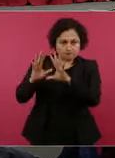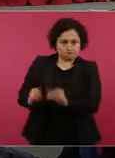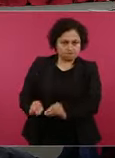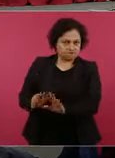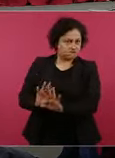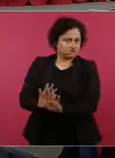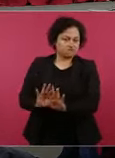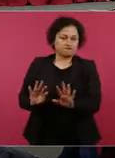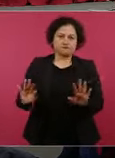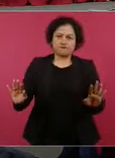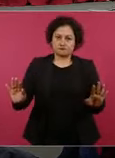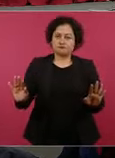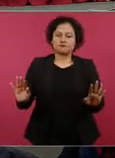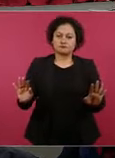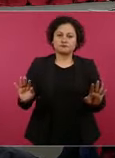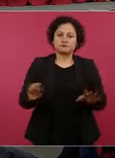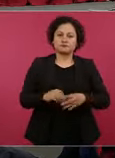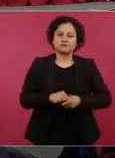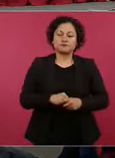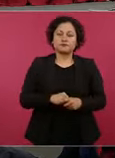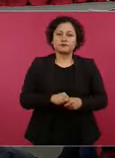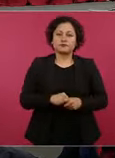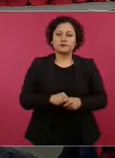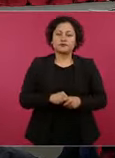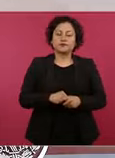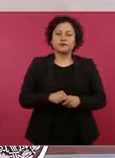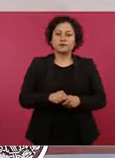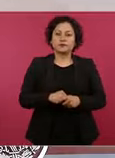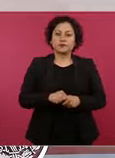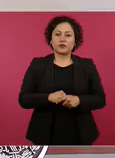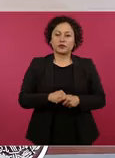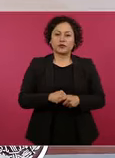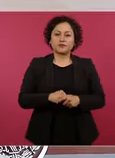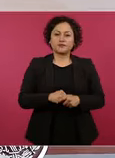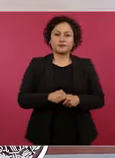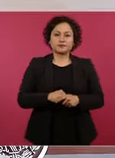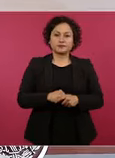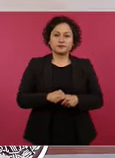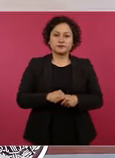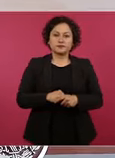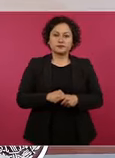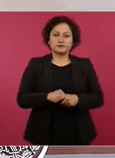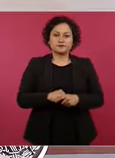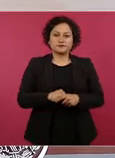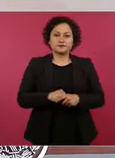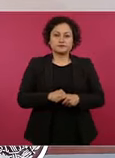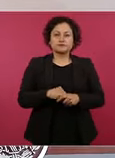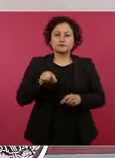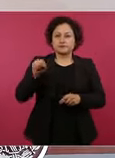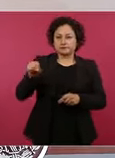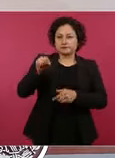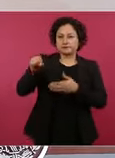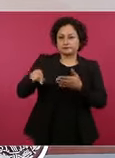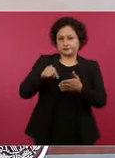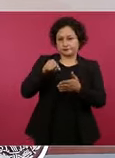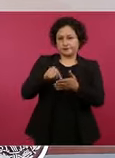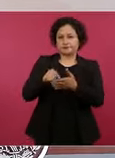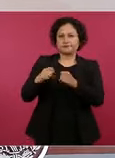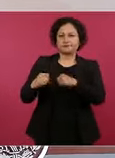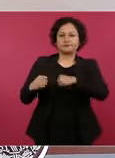se están apagando estos incendios en los límites de Oaxaca con